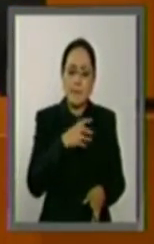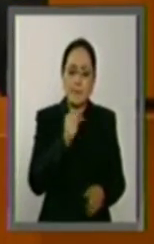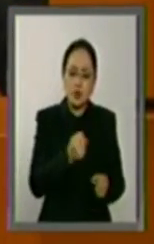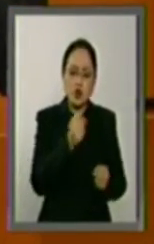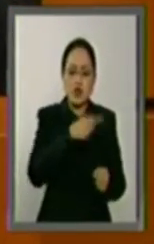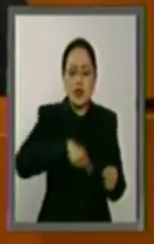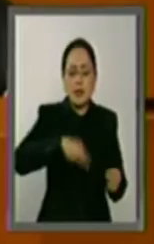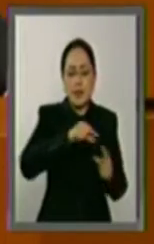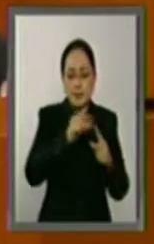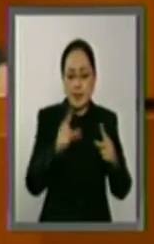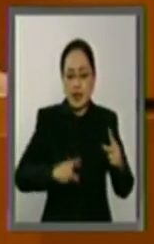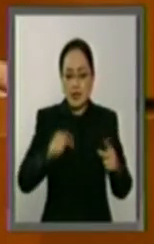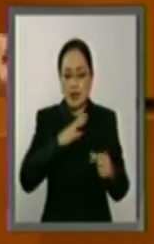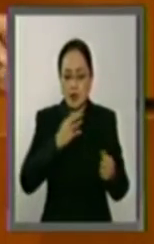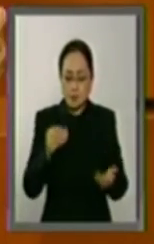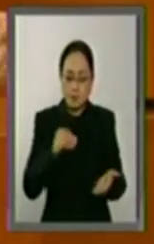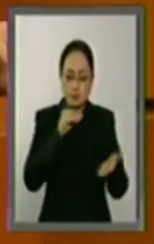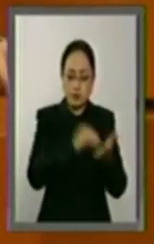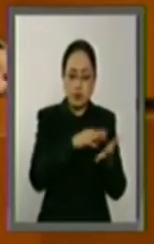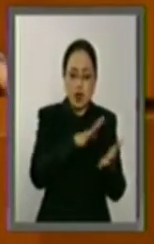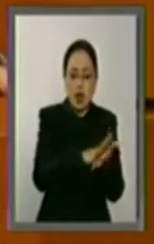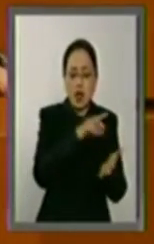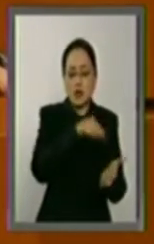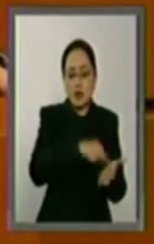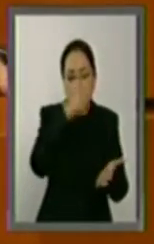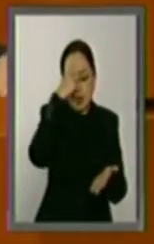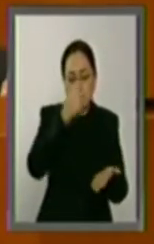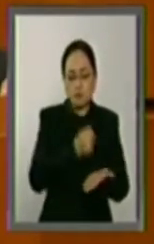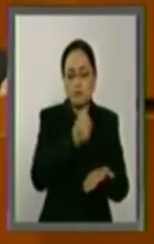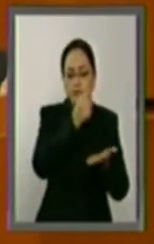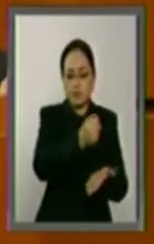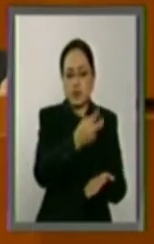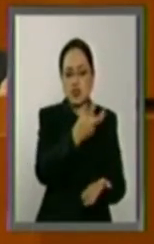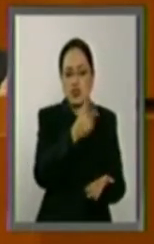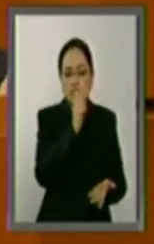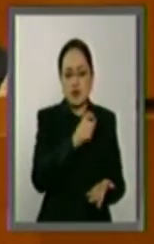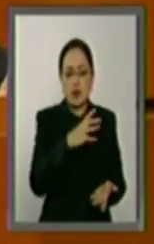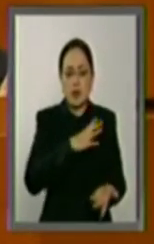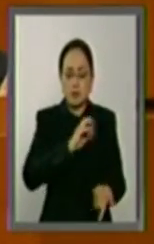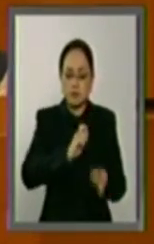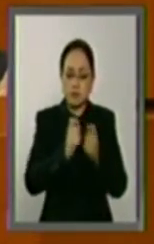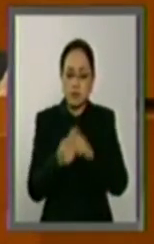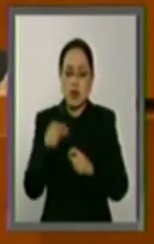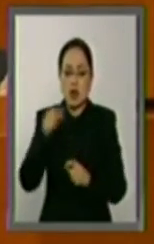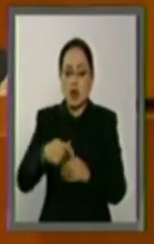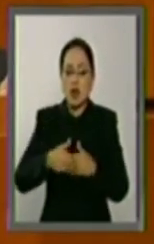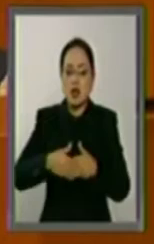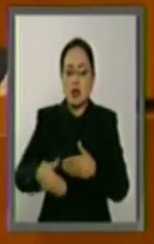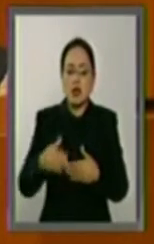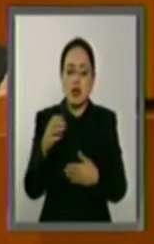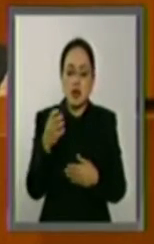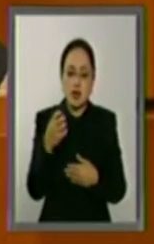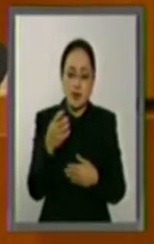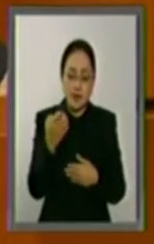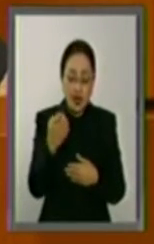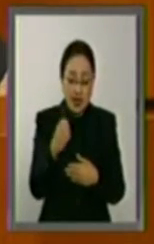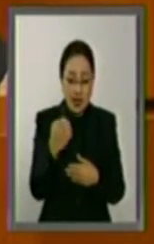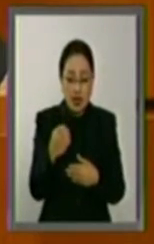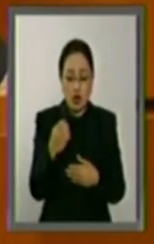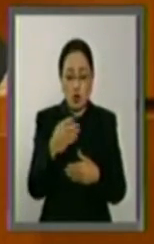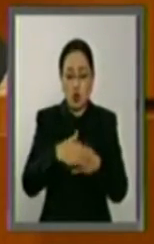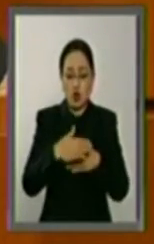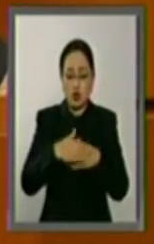están planteados en el presupuesto de egresos de la Federación, van a cobrar vida los primeros días del mes de